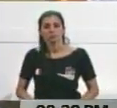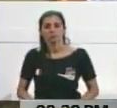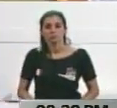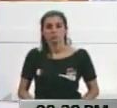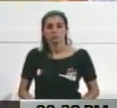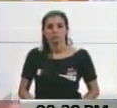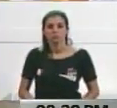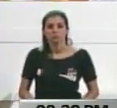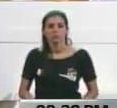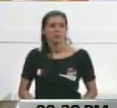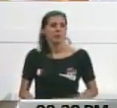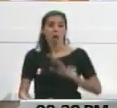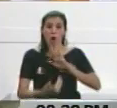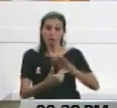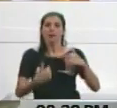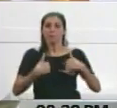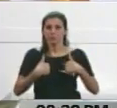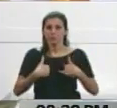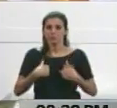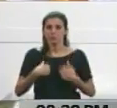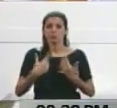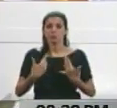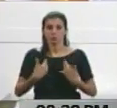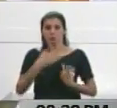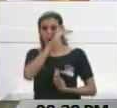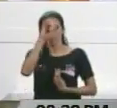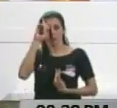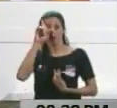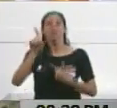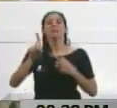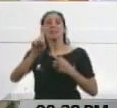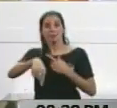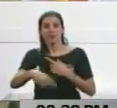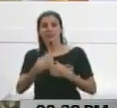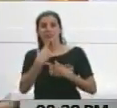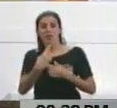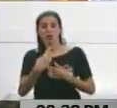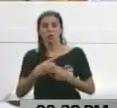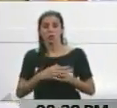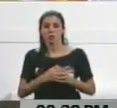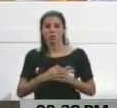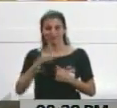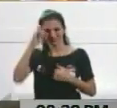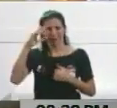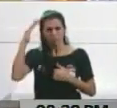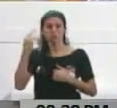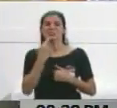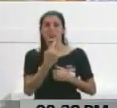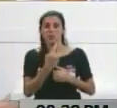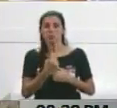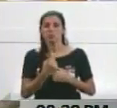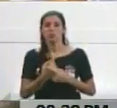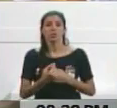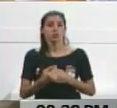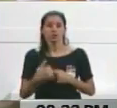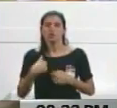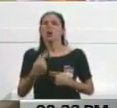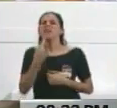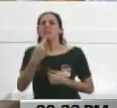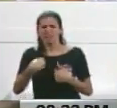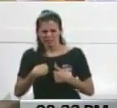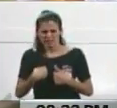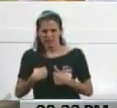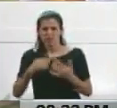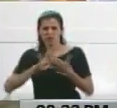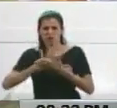por supuesto atacándome a mí, y luego dijo que yo había, supuesto, según él, sin ninguna prueba,